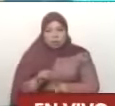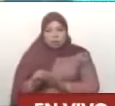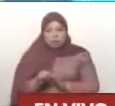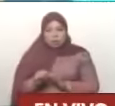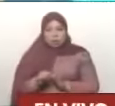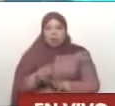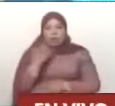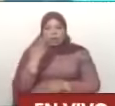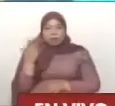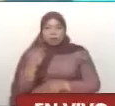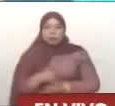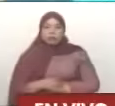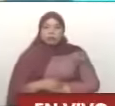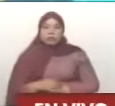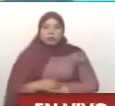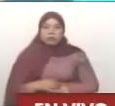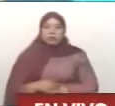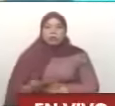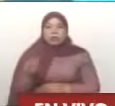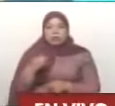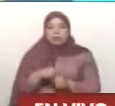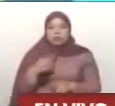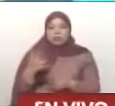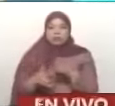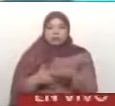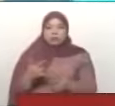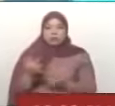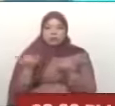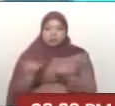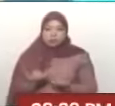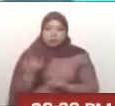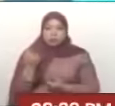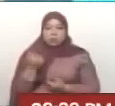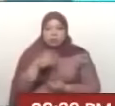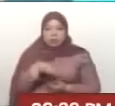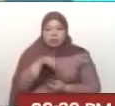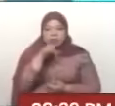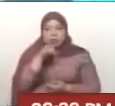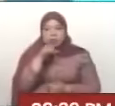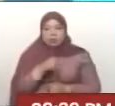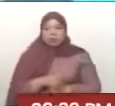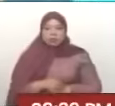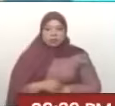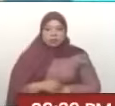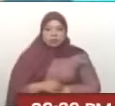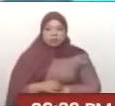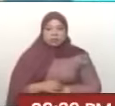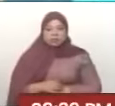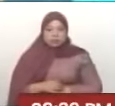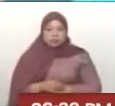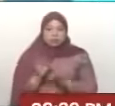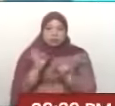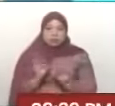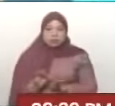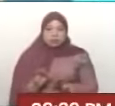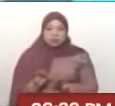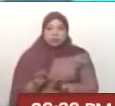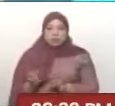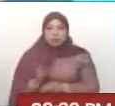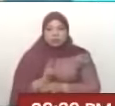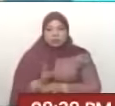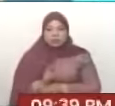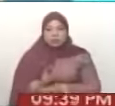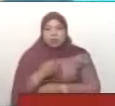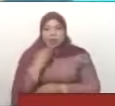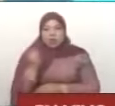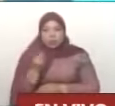horno. Ya casi sale del horno. De financiamiento accesible y masivo para